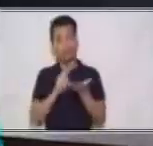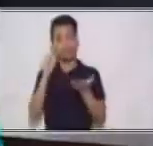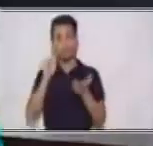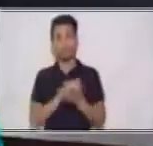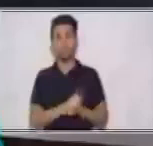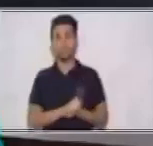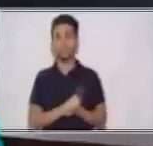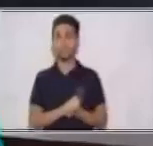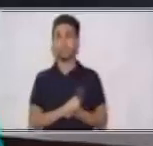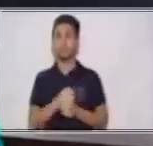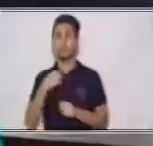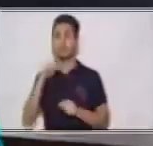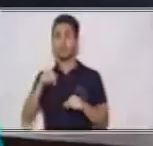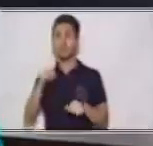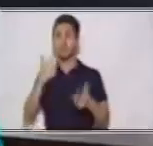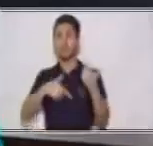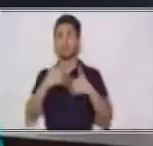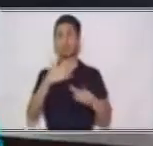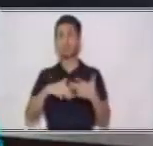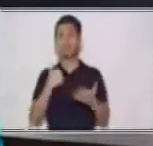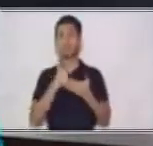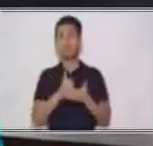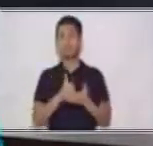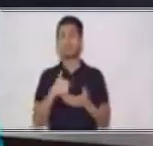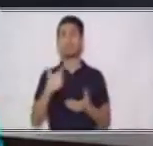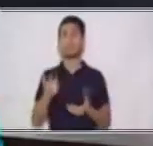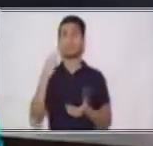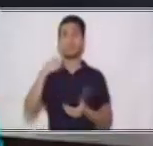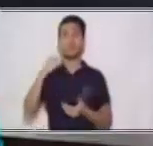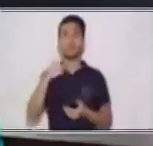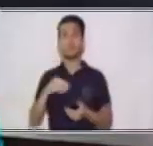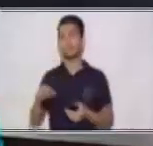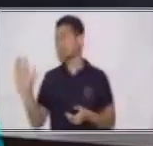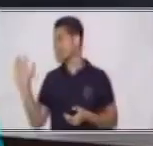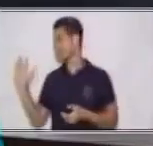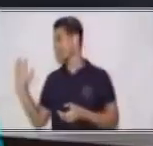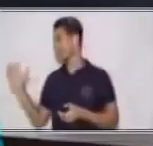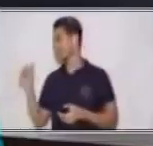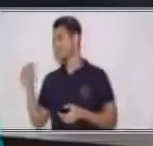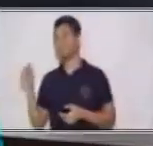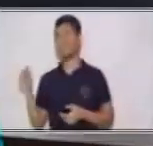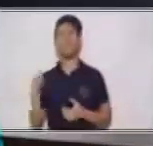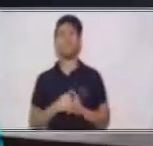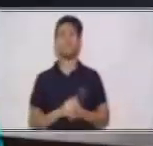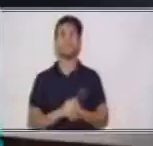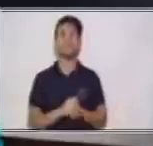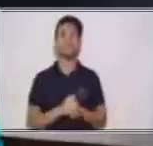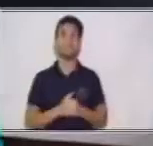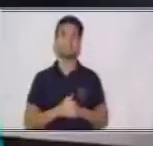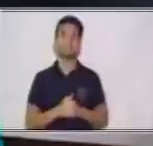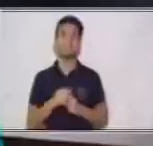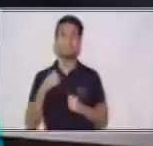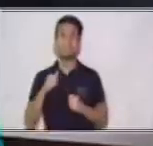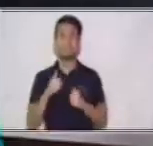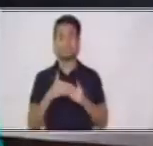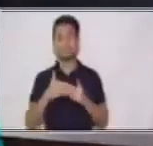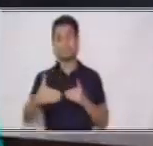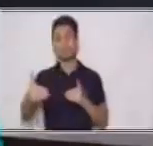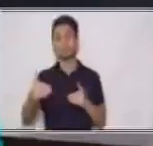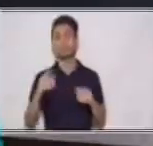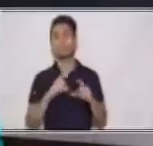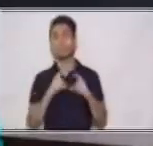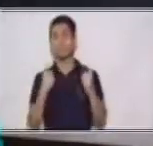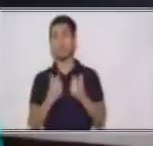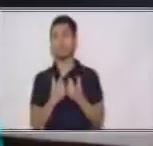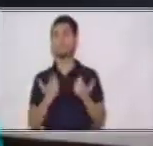antibacterial. Y hoy, en lengua de señas, tenemos a Mauricio. ¿Qué tal, Mauricio? Y así es como vamos a dar inicio a